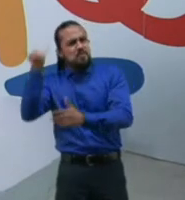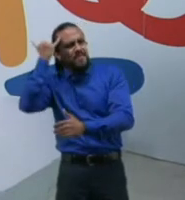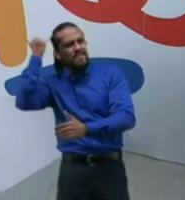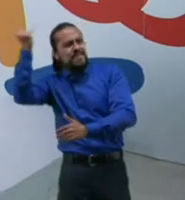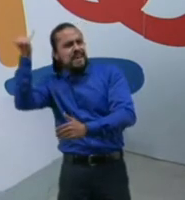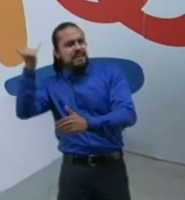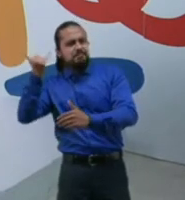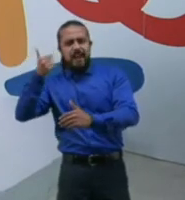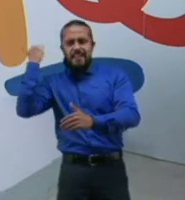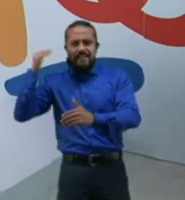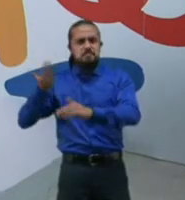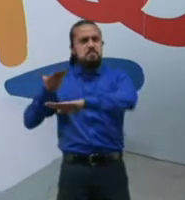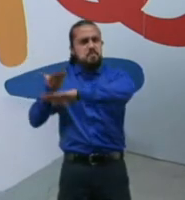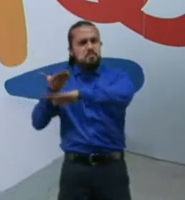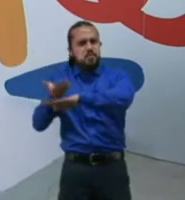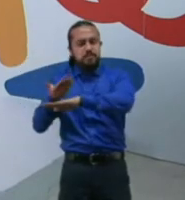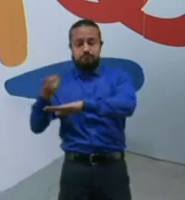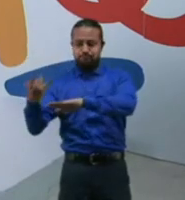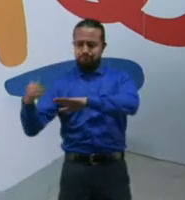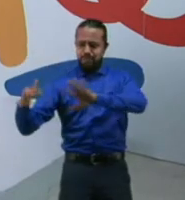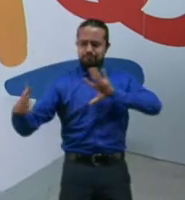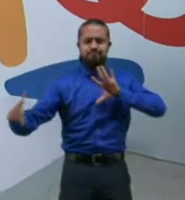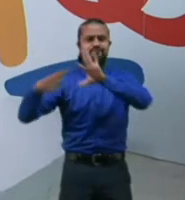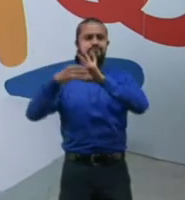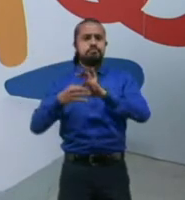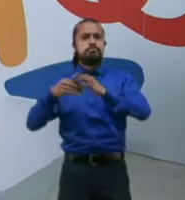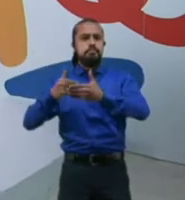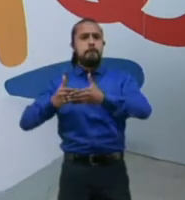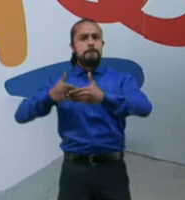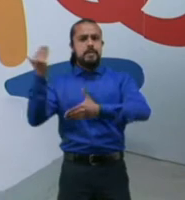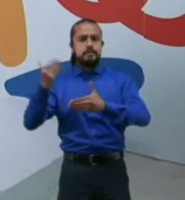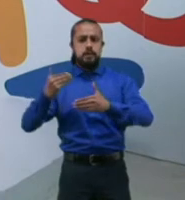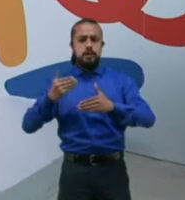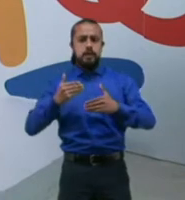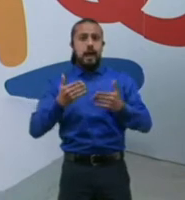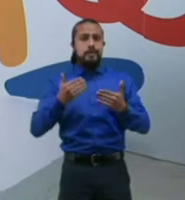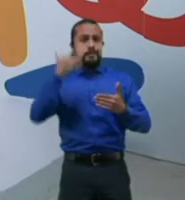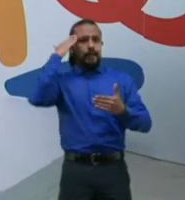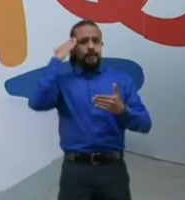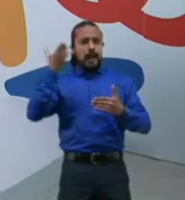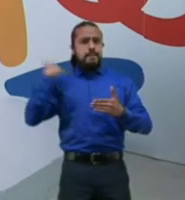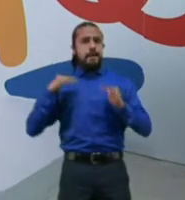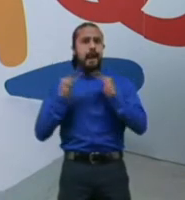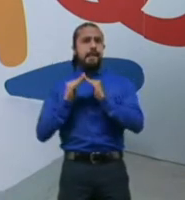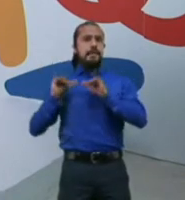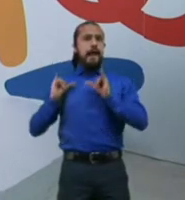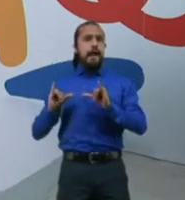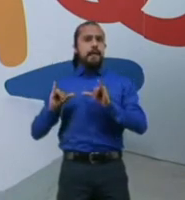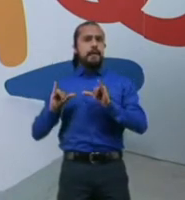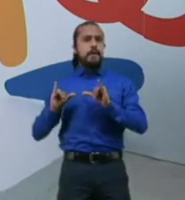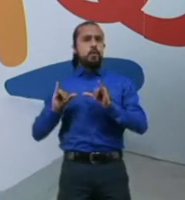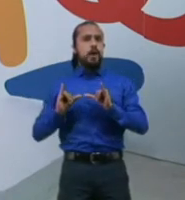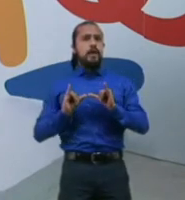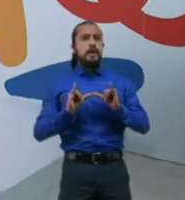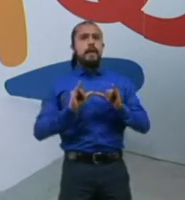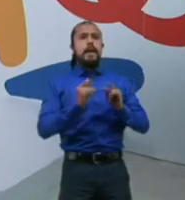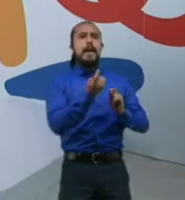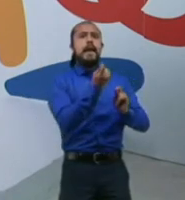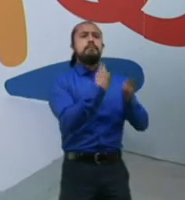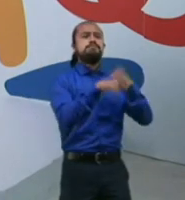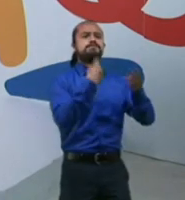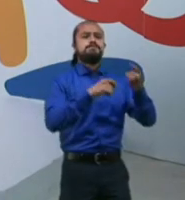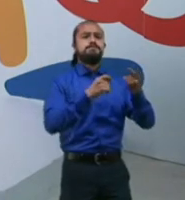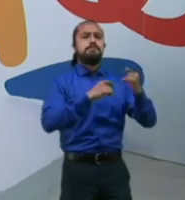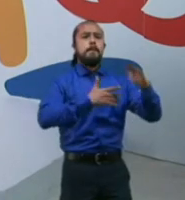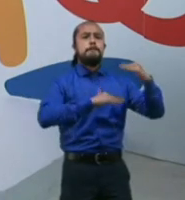como ella puede ser la palanca para la reactivación económica del país como esto puede ser un respaldo muy importante